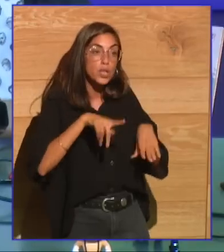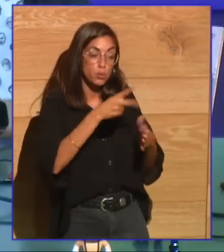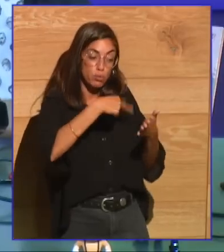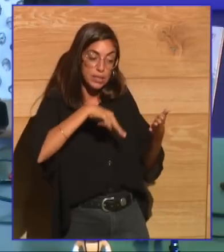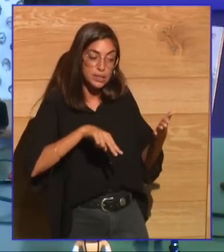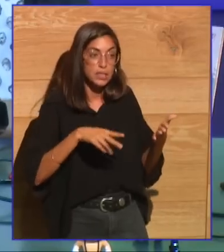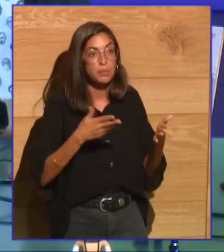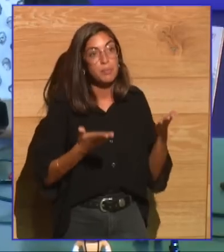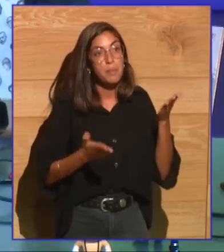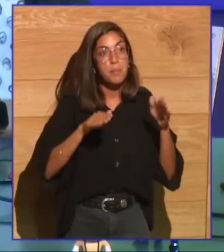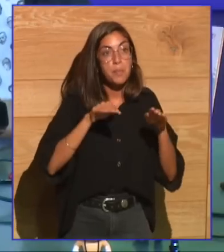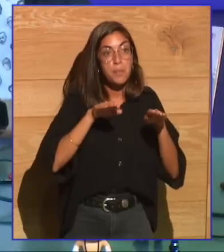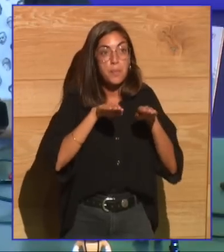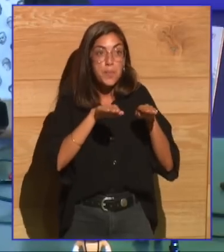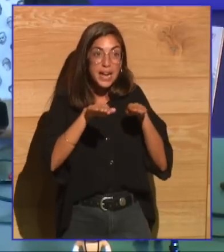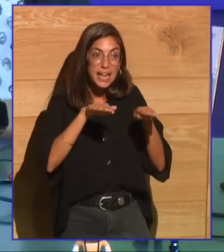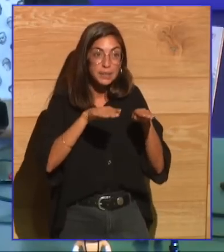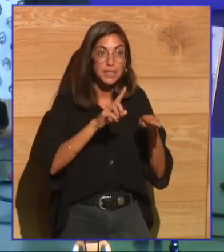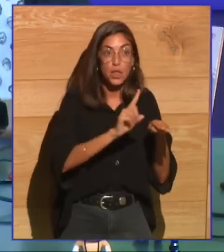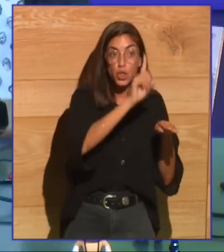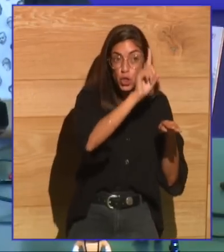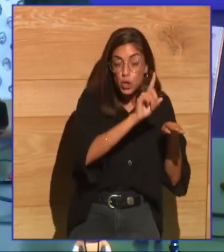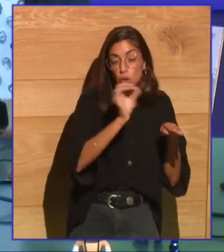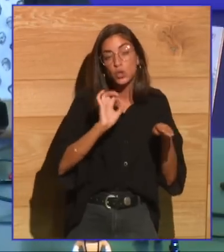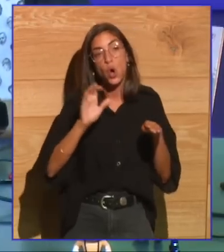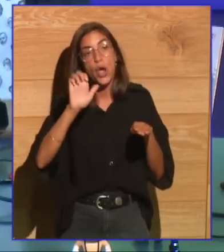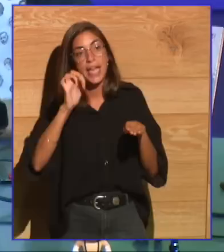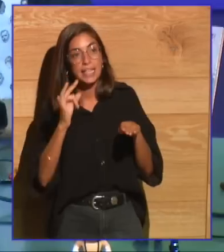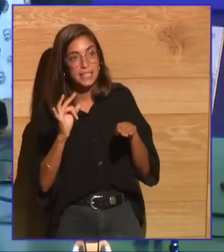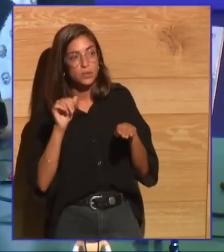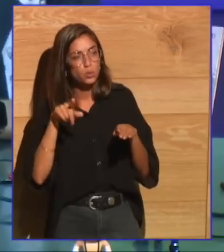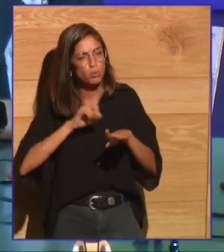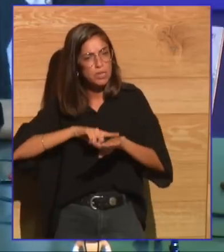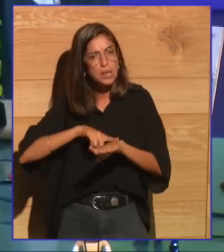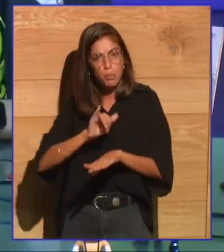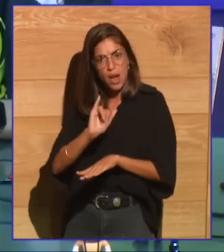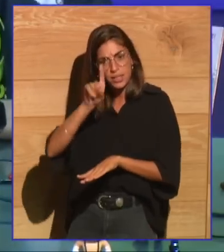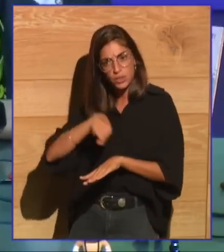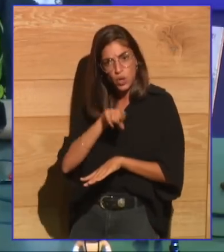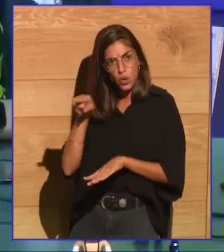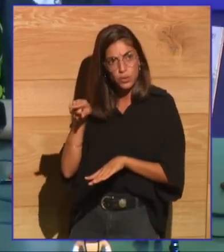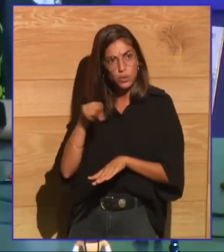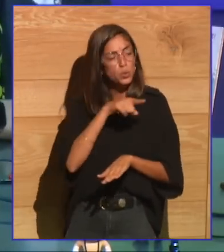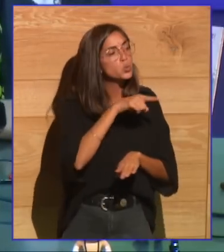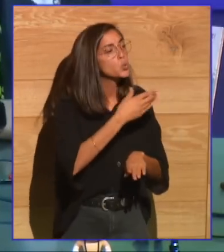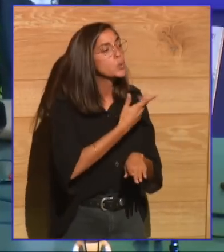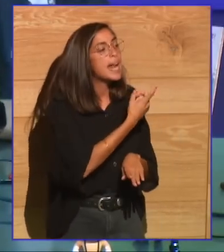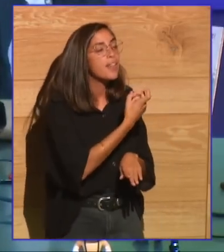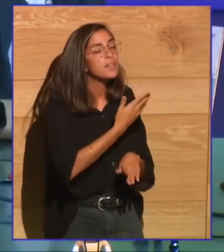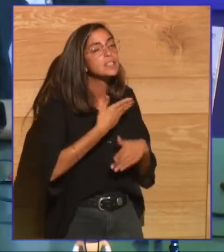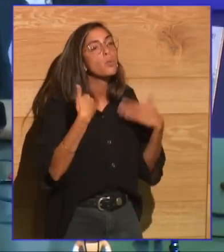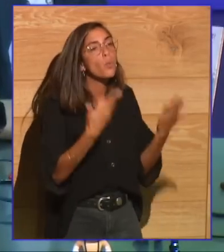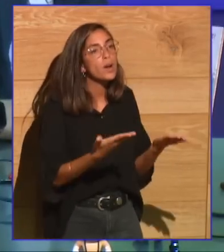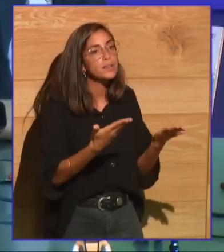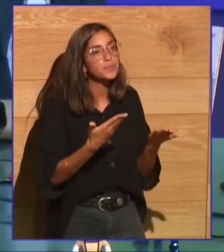te y jesucristo preguntas te deum cuánto rato tienes tanto rato quieres es que volvía a ver